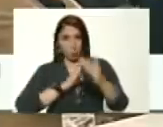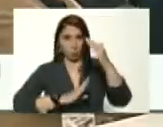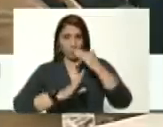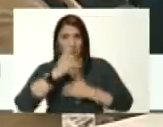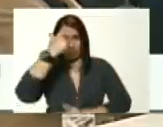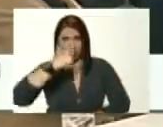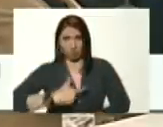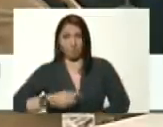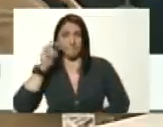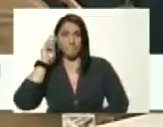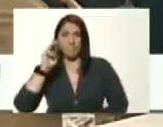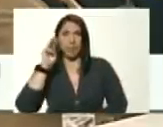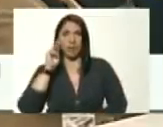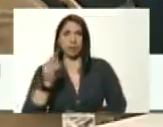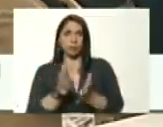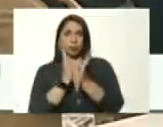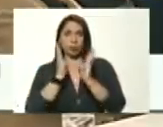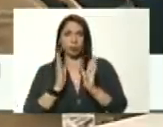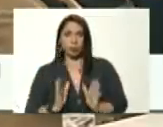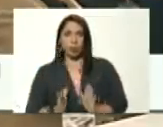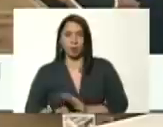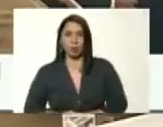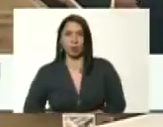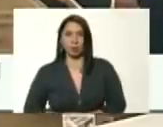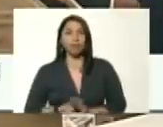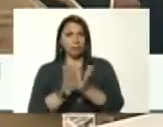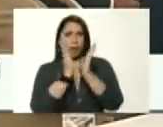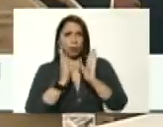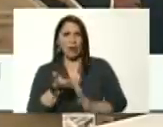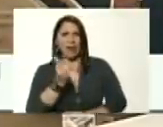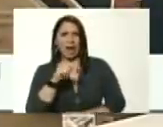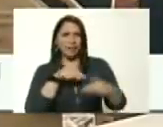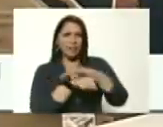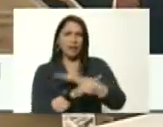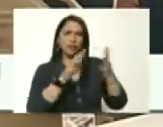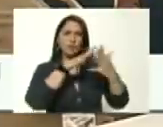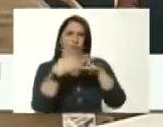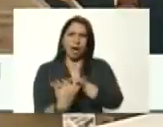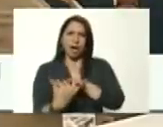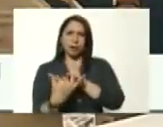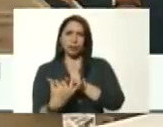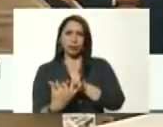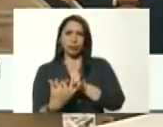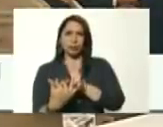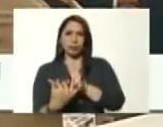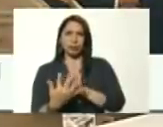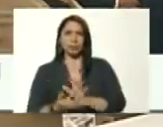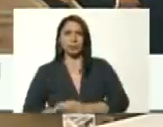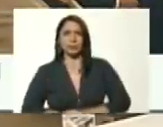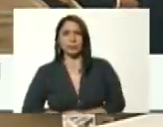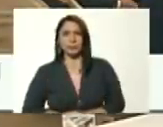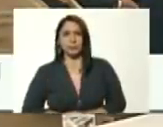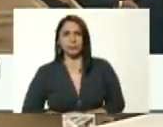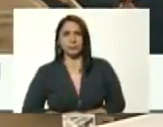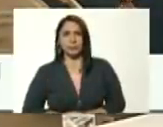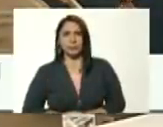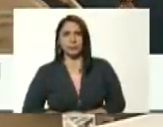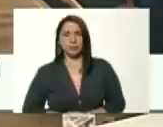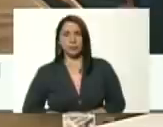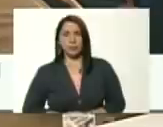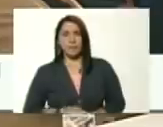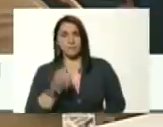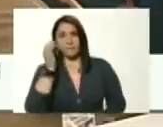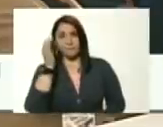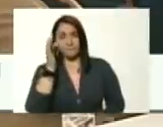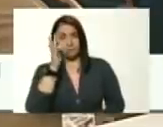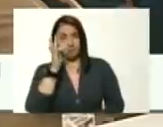escuela de un colegio que queda un barrio allá en la concordia maestro de fe y alegría hoy le